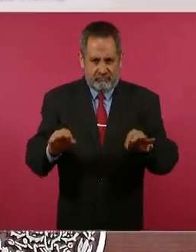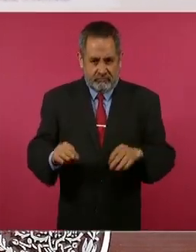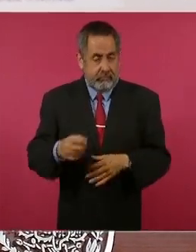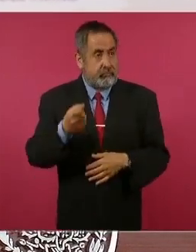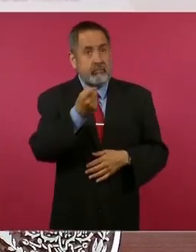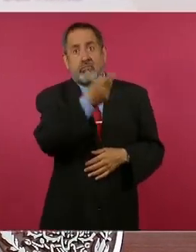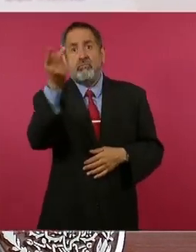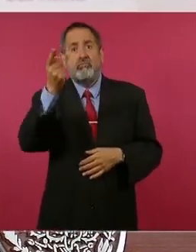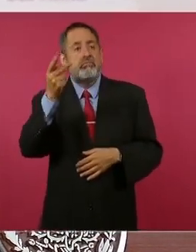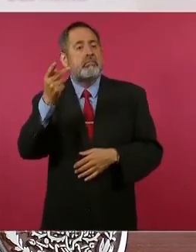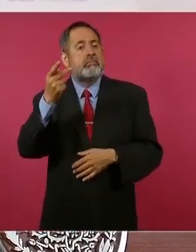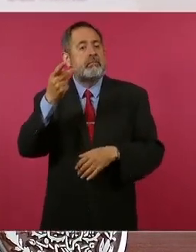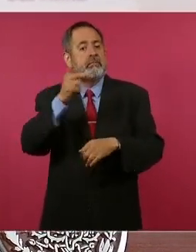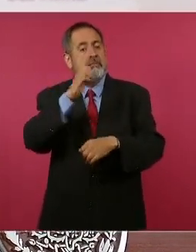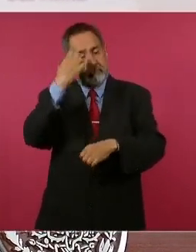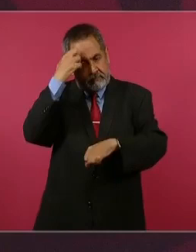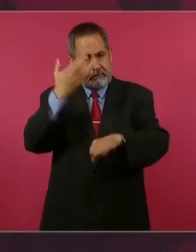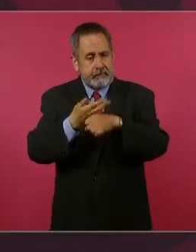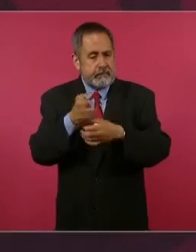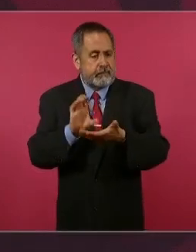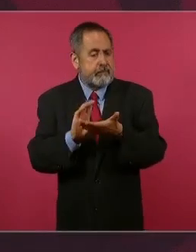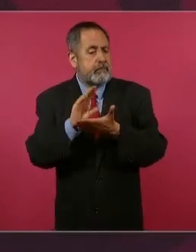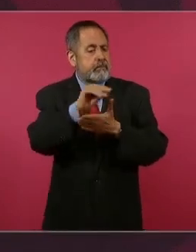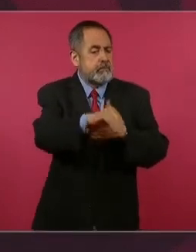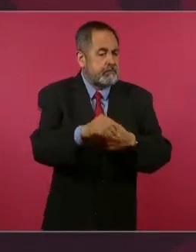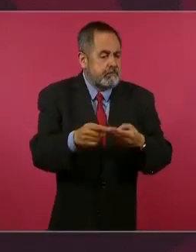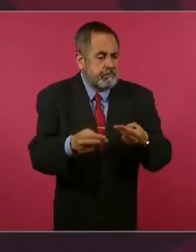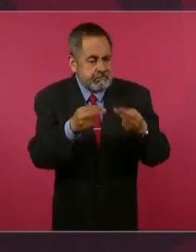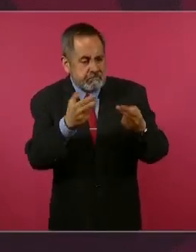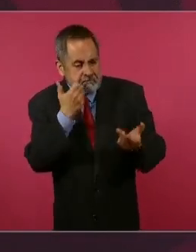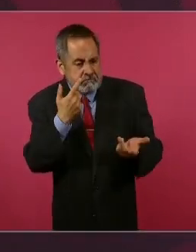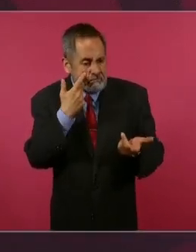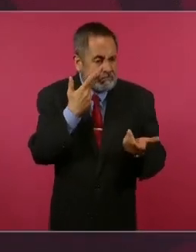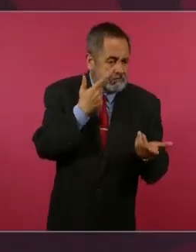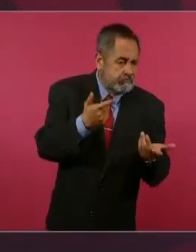inversionistas, no los especuladores.